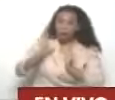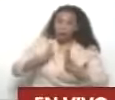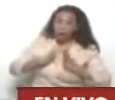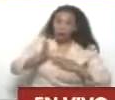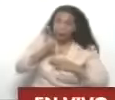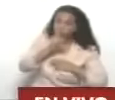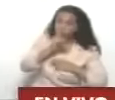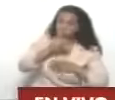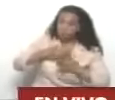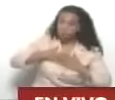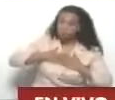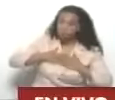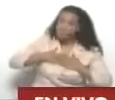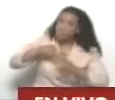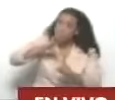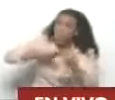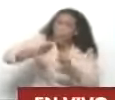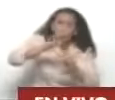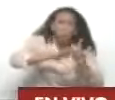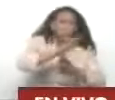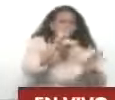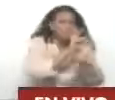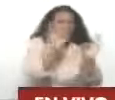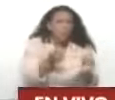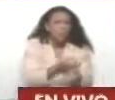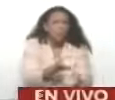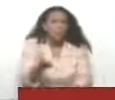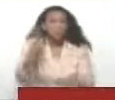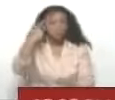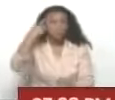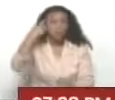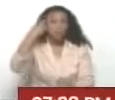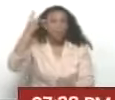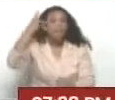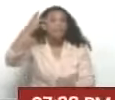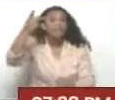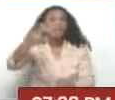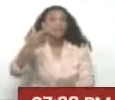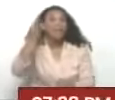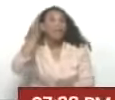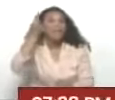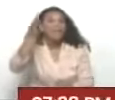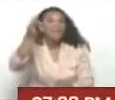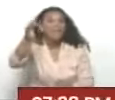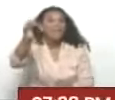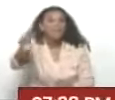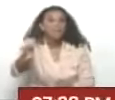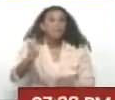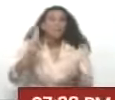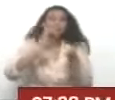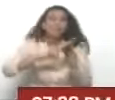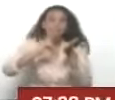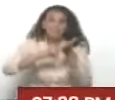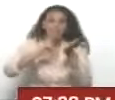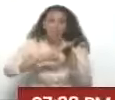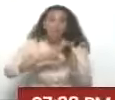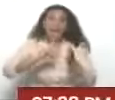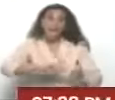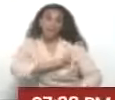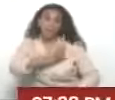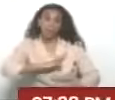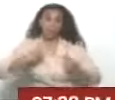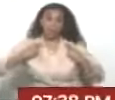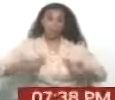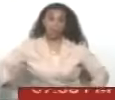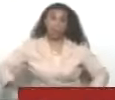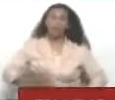en todas las culturas. Por eso yo creo en la filosofía de que la verdadera religión humana